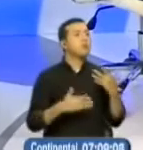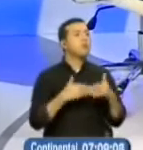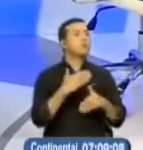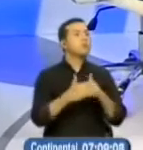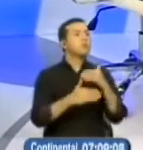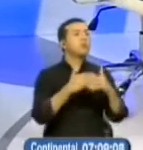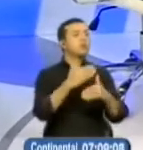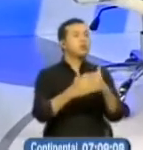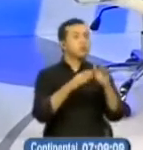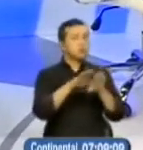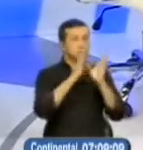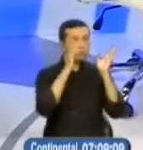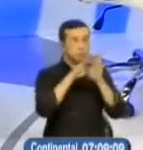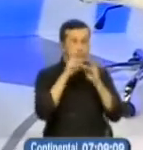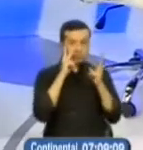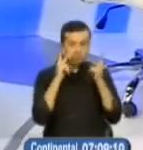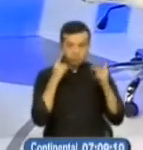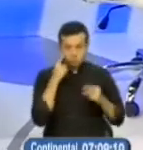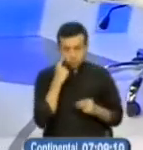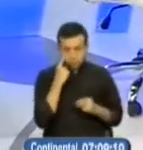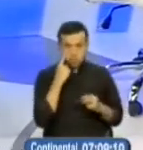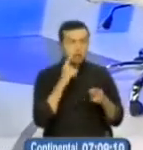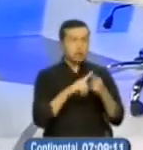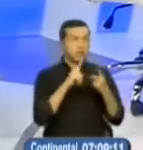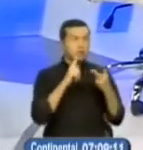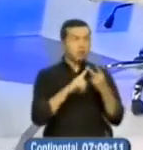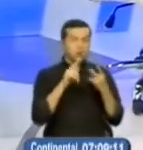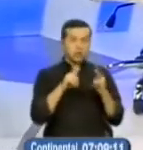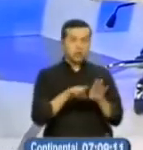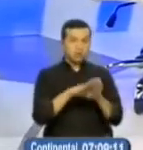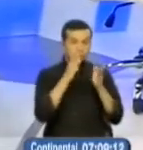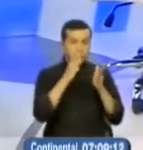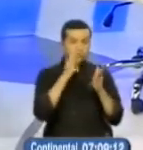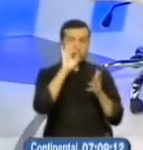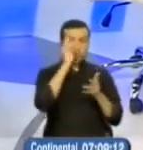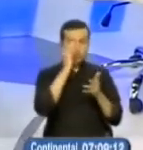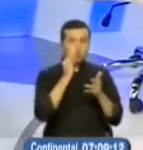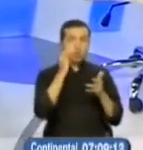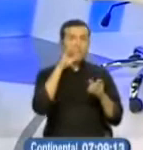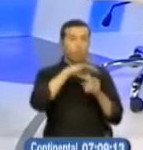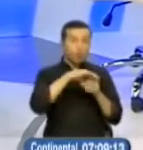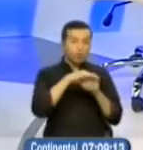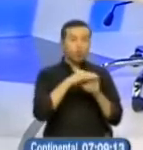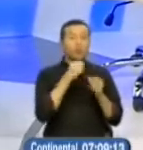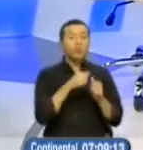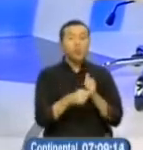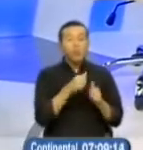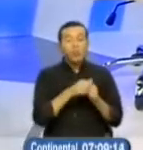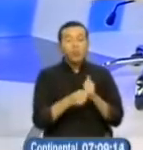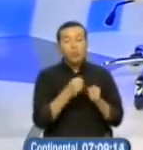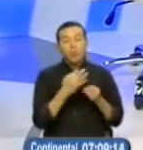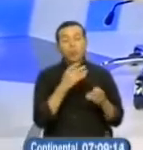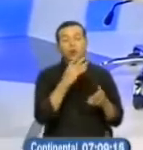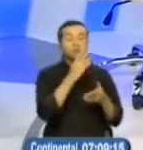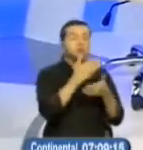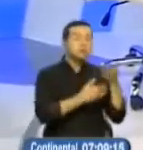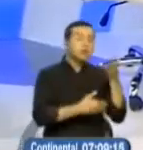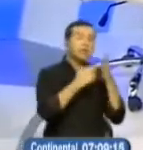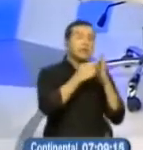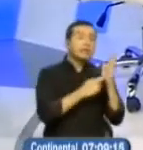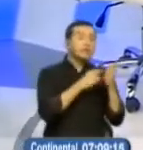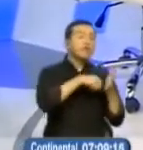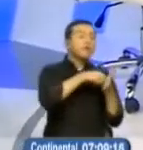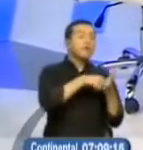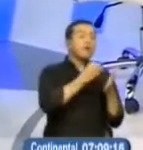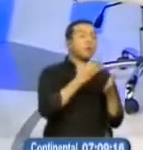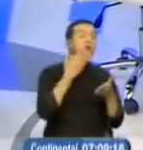de las cajas de cartón el conteo físico del número de votos en función de los empadronados por cada una de las